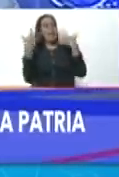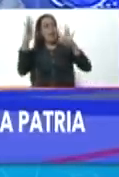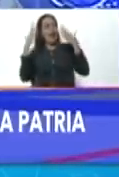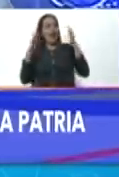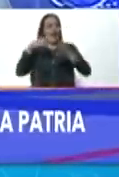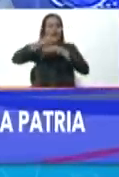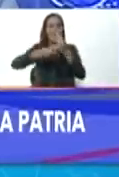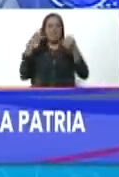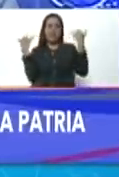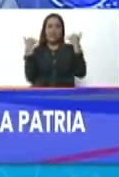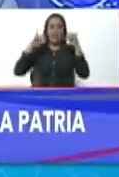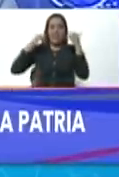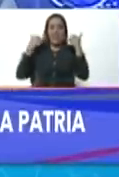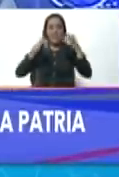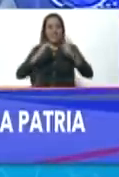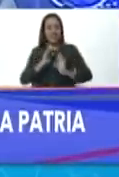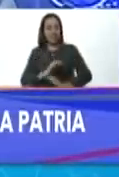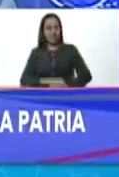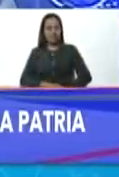hacen fiesta.